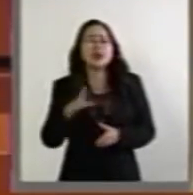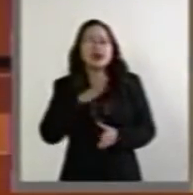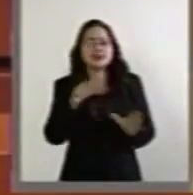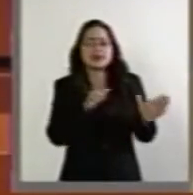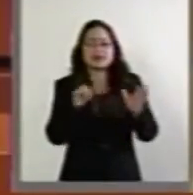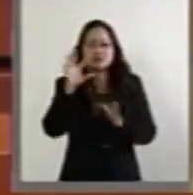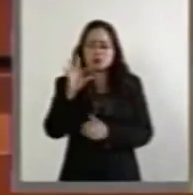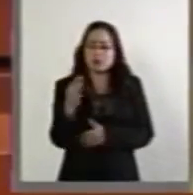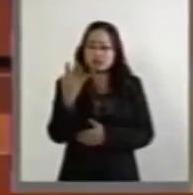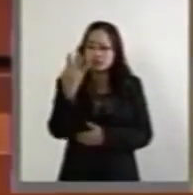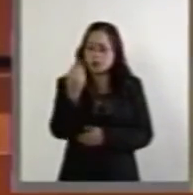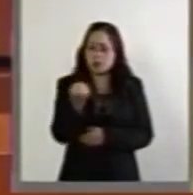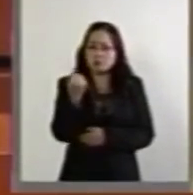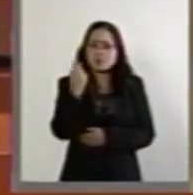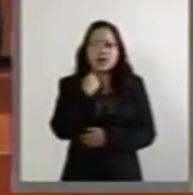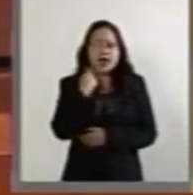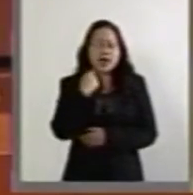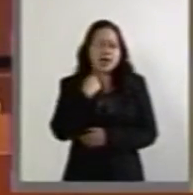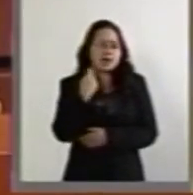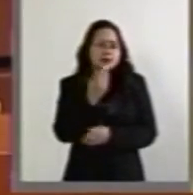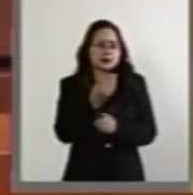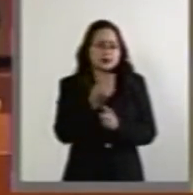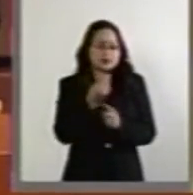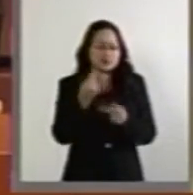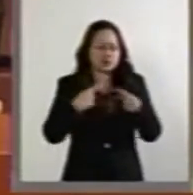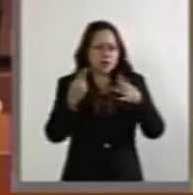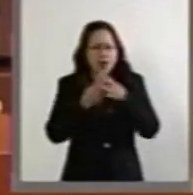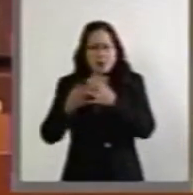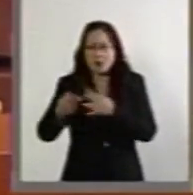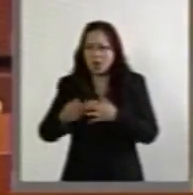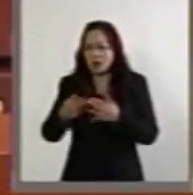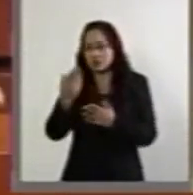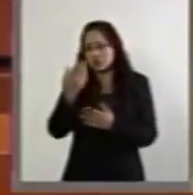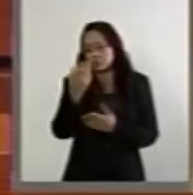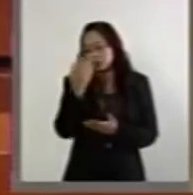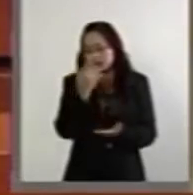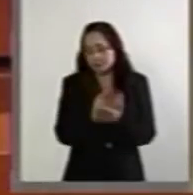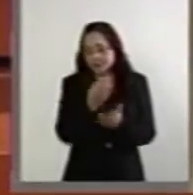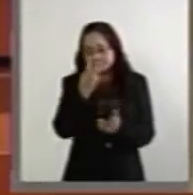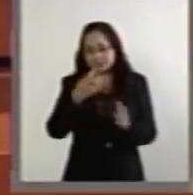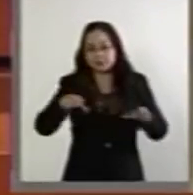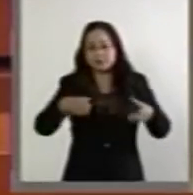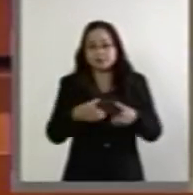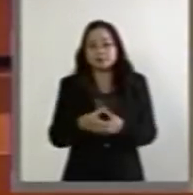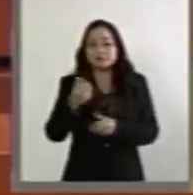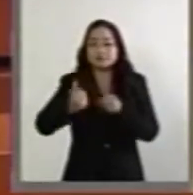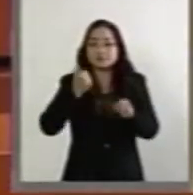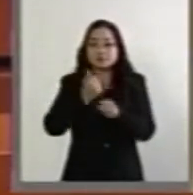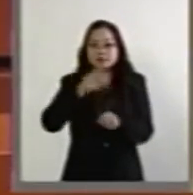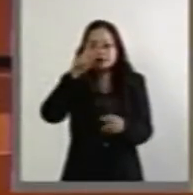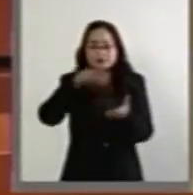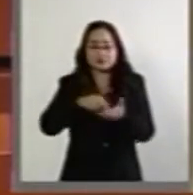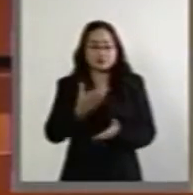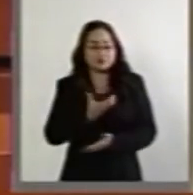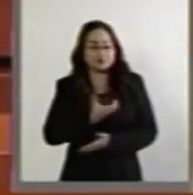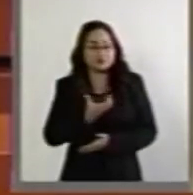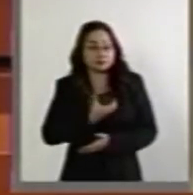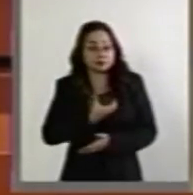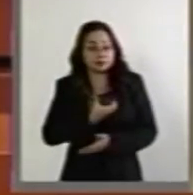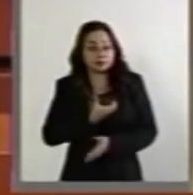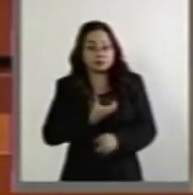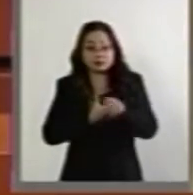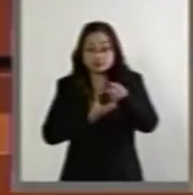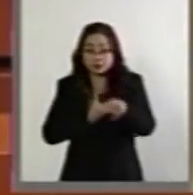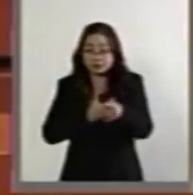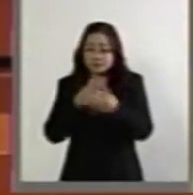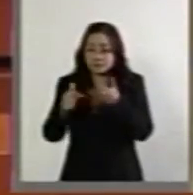649 homicidios. Al inicio del año 2000, el centro histórico era el lugar